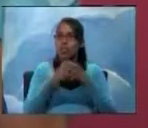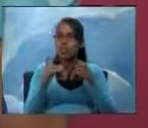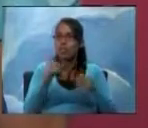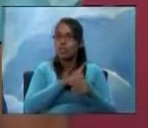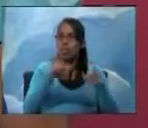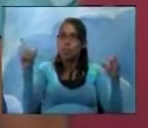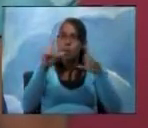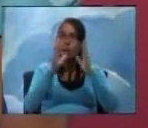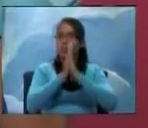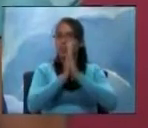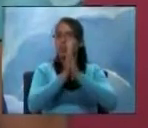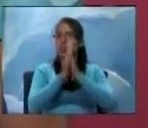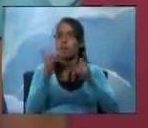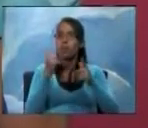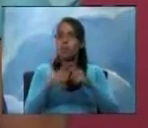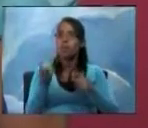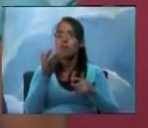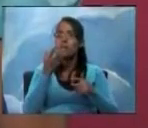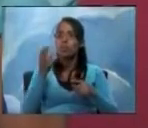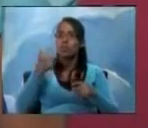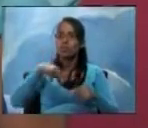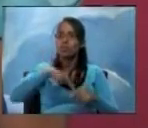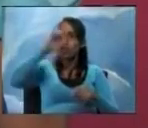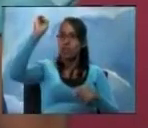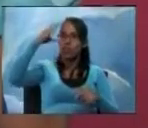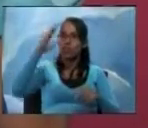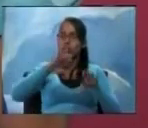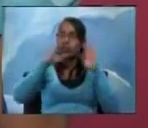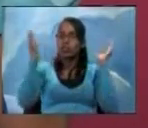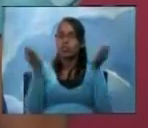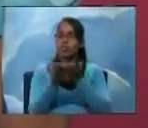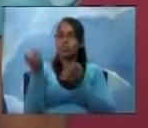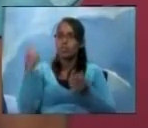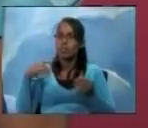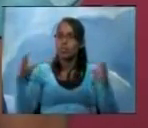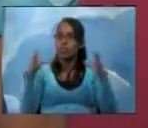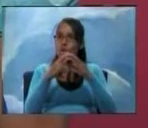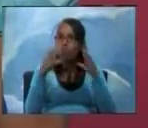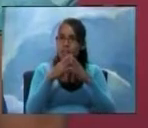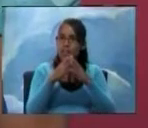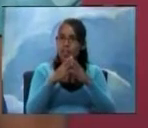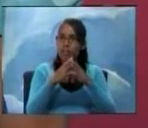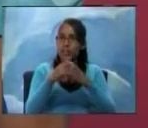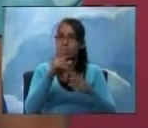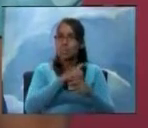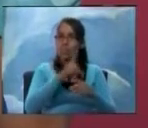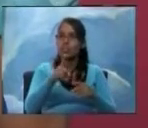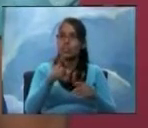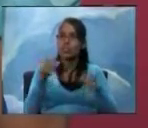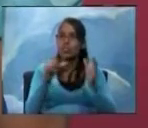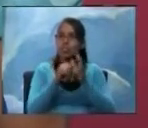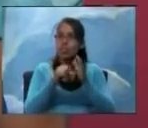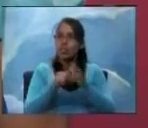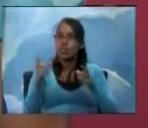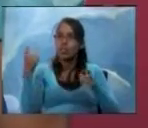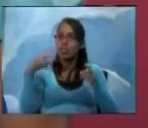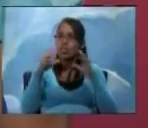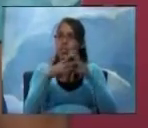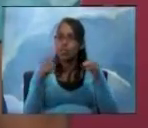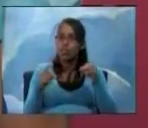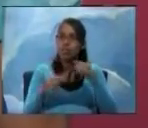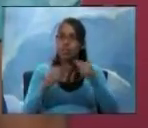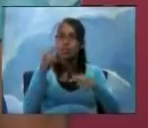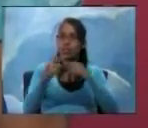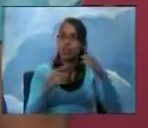de lo matutino. Pero por ejemplo, nosotros, la luz del mundo, tenemos congregaciones y donde nos congregamos todas